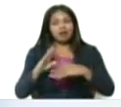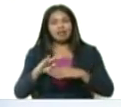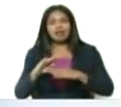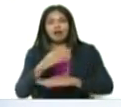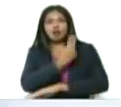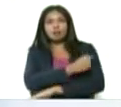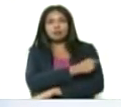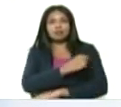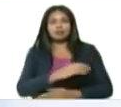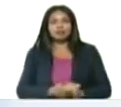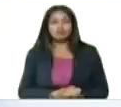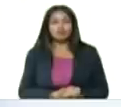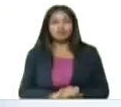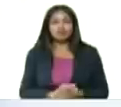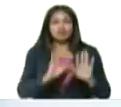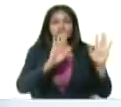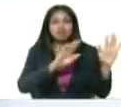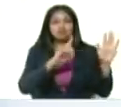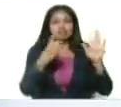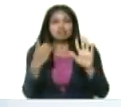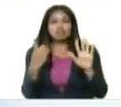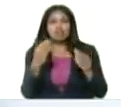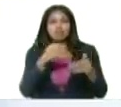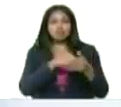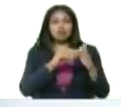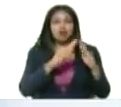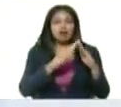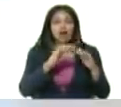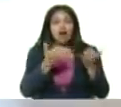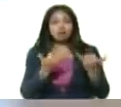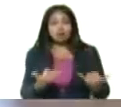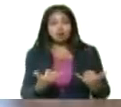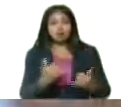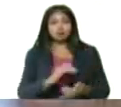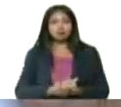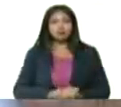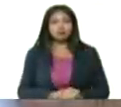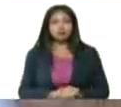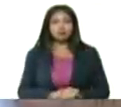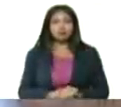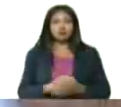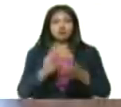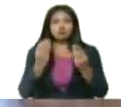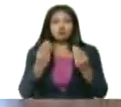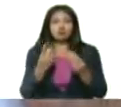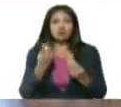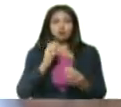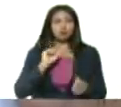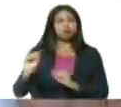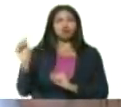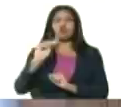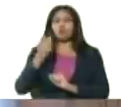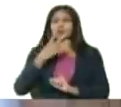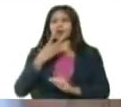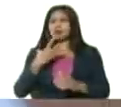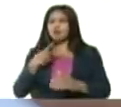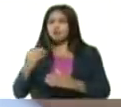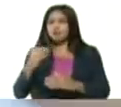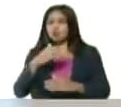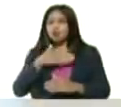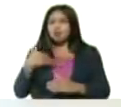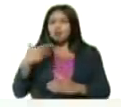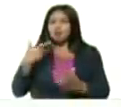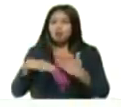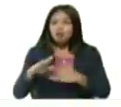hoy 16 en aislamiento domiciliario. En muchos casos se niegan a salir de su casa, pero es un error. Les